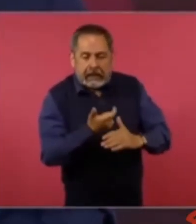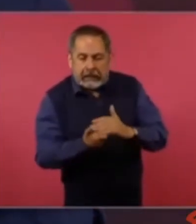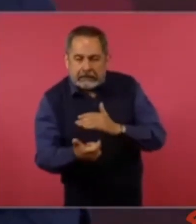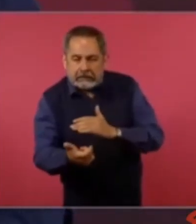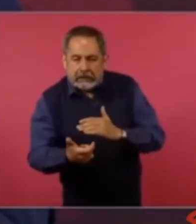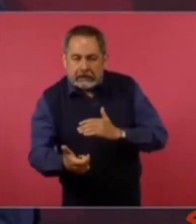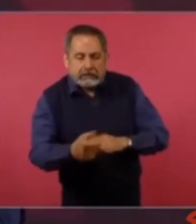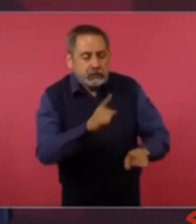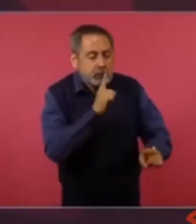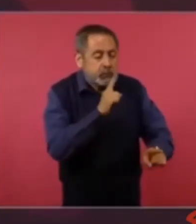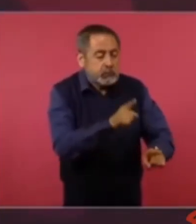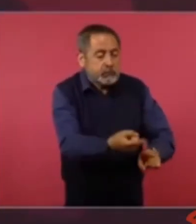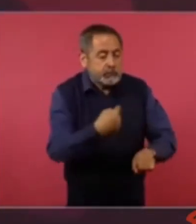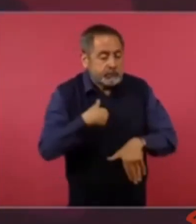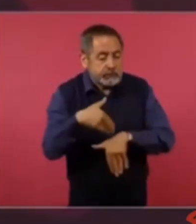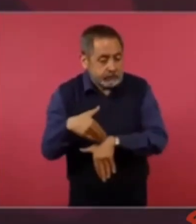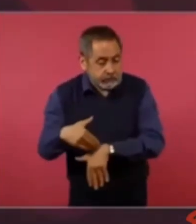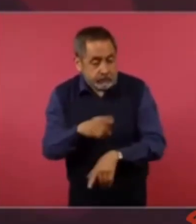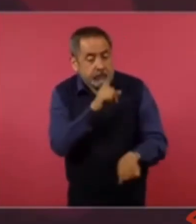para aparentar